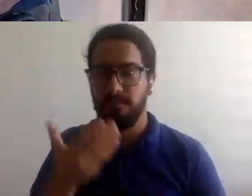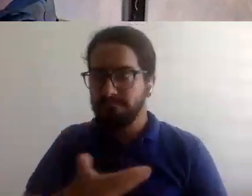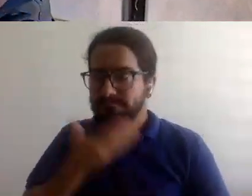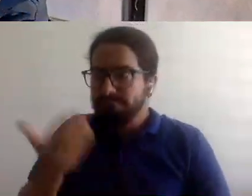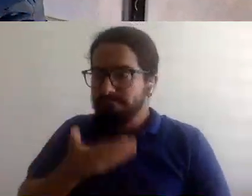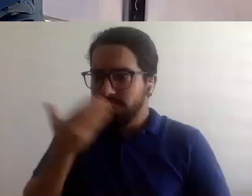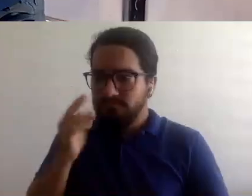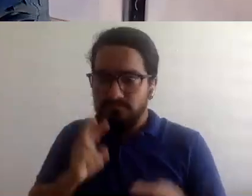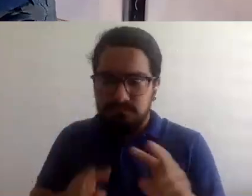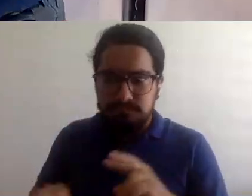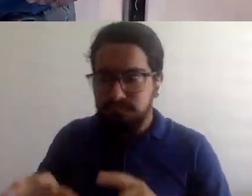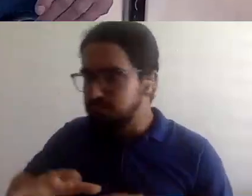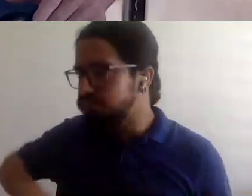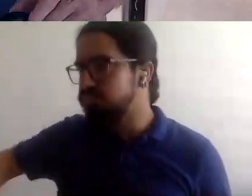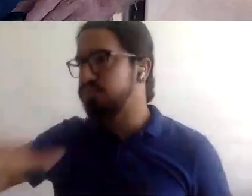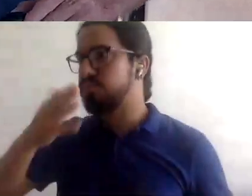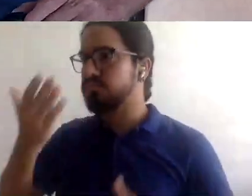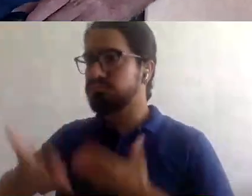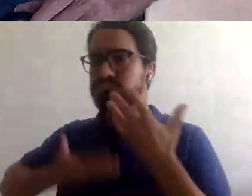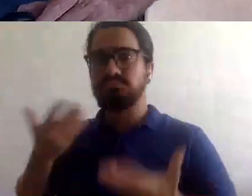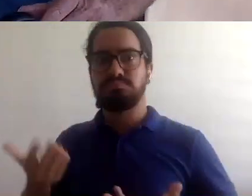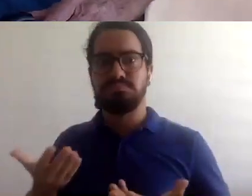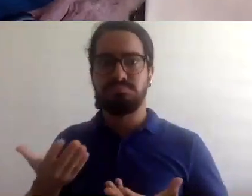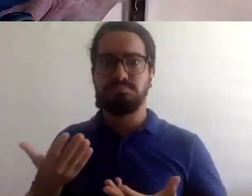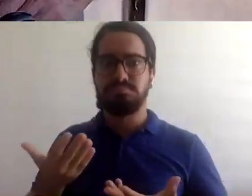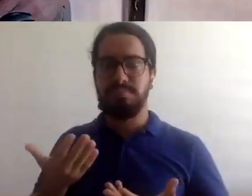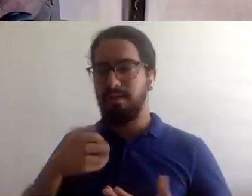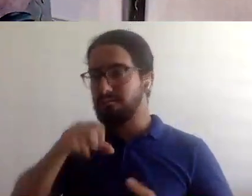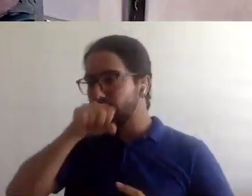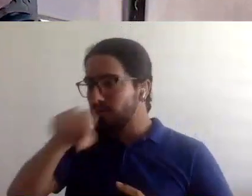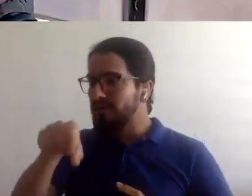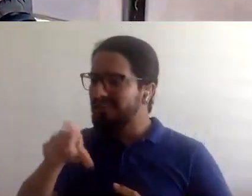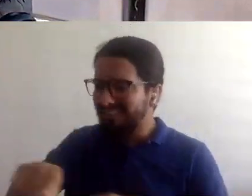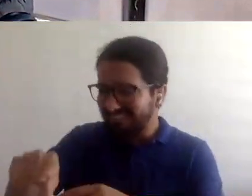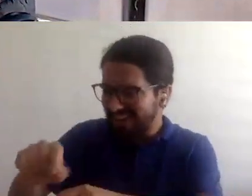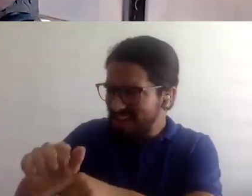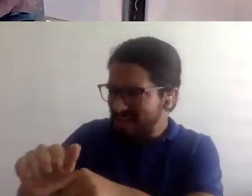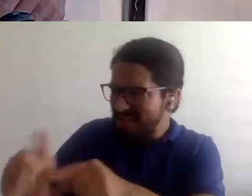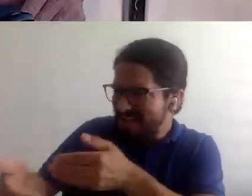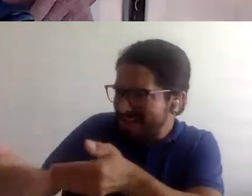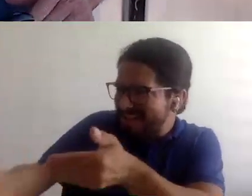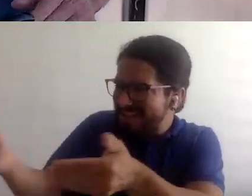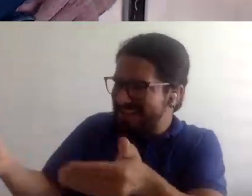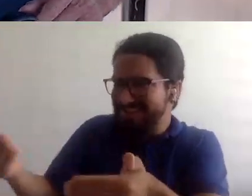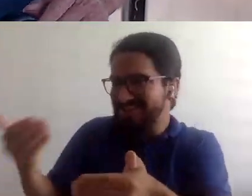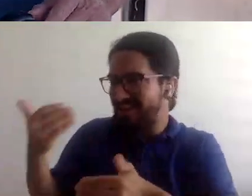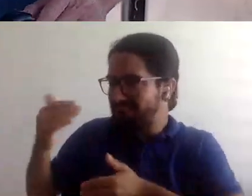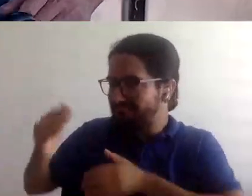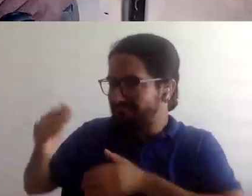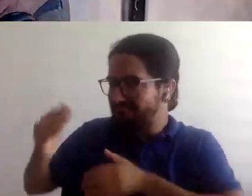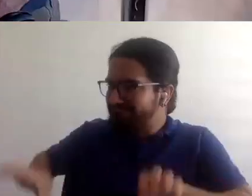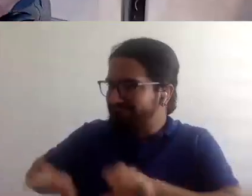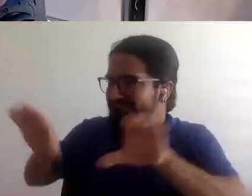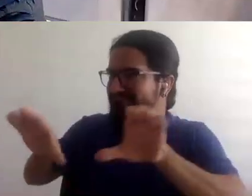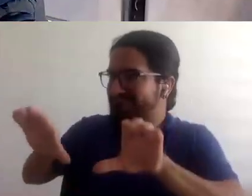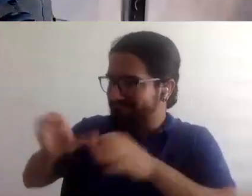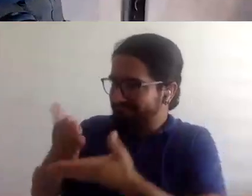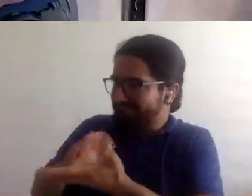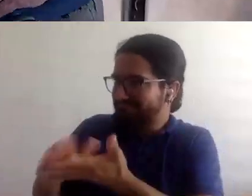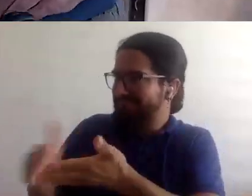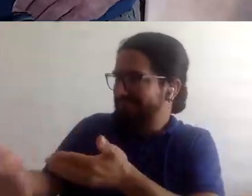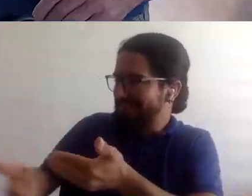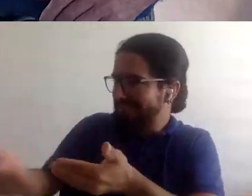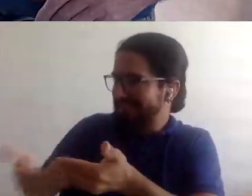Huele riquísimo. Me encantó lo práctico que es, lo fácil que es de hacer. Y